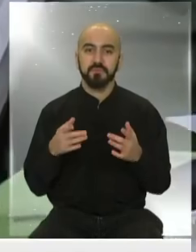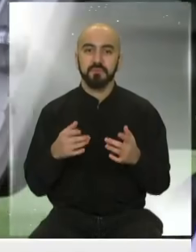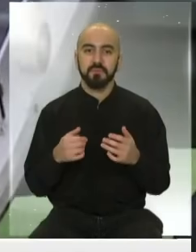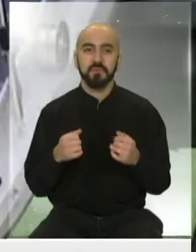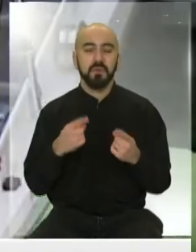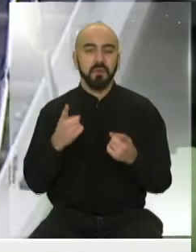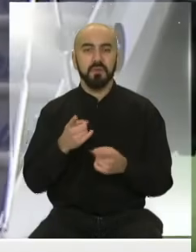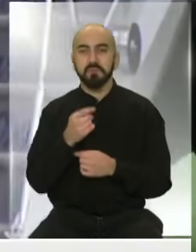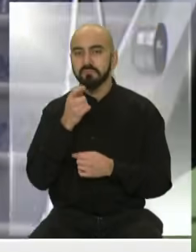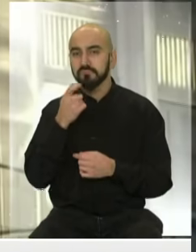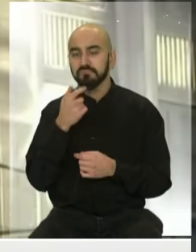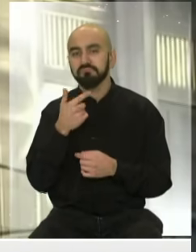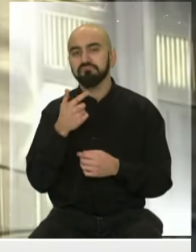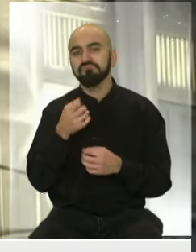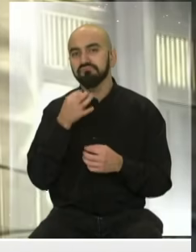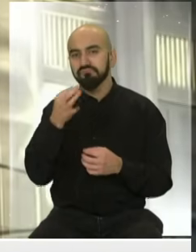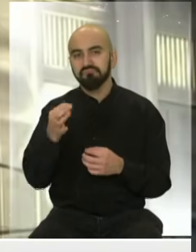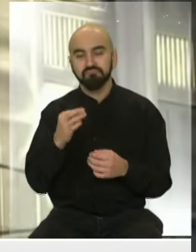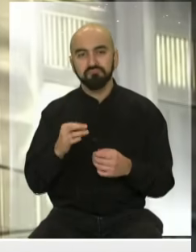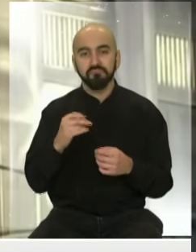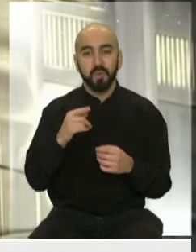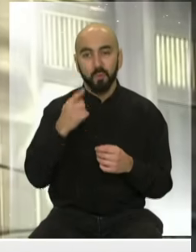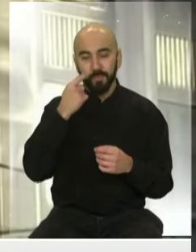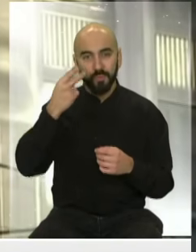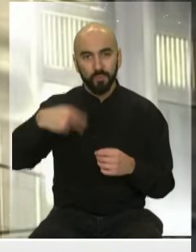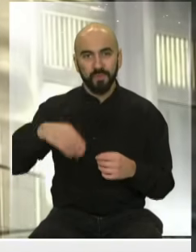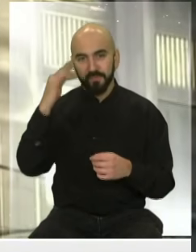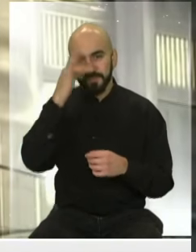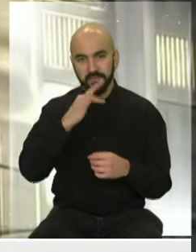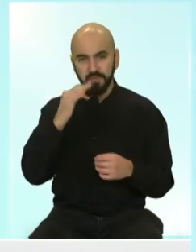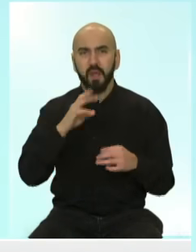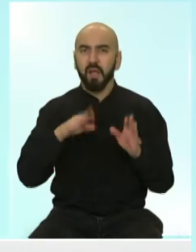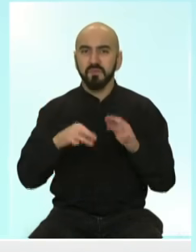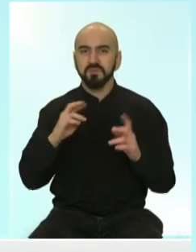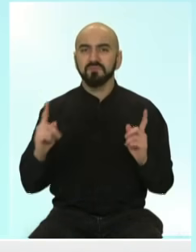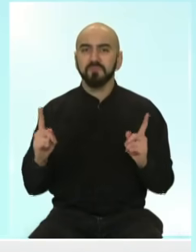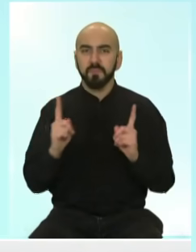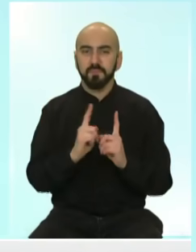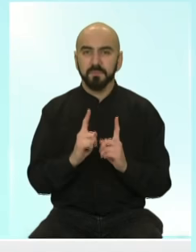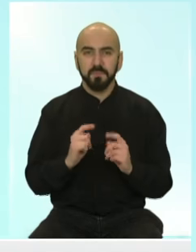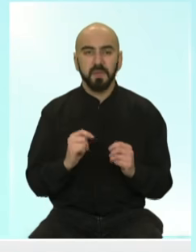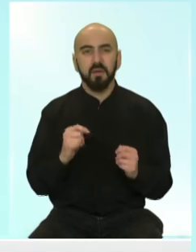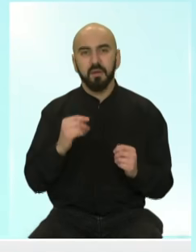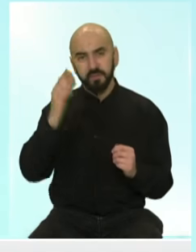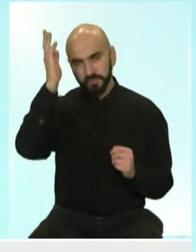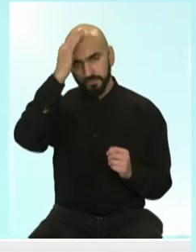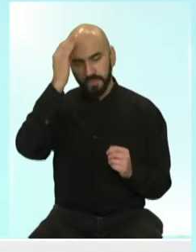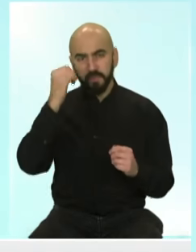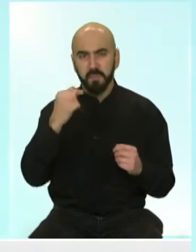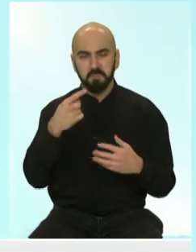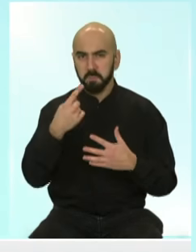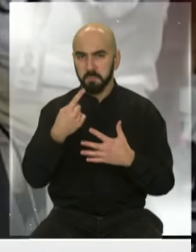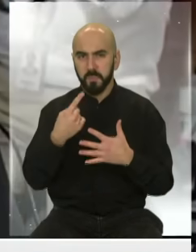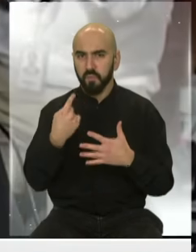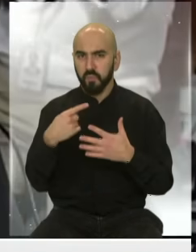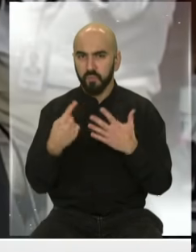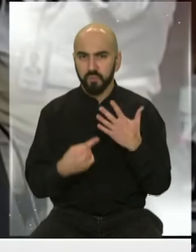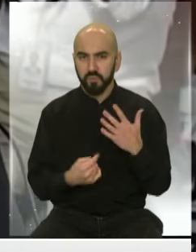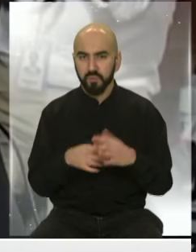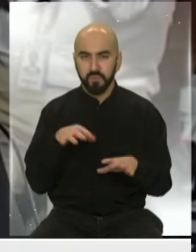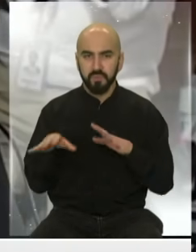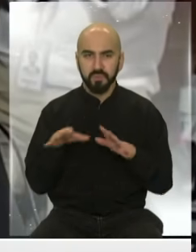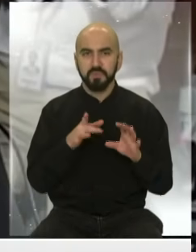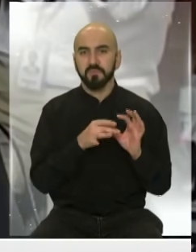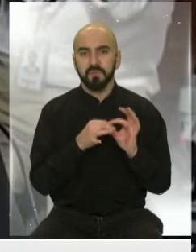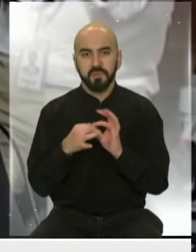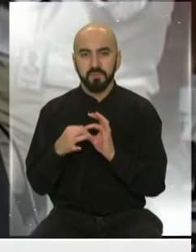ser cercano al presidente Trump, de haberse reunido con él en otras oportunidades. Hay también otros asuntos que le han sacado a relucir. Todo